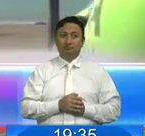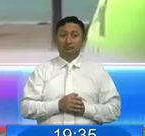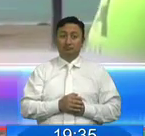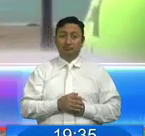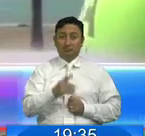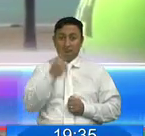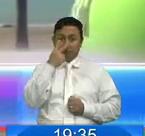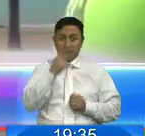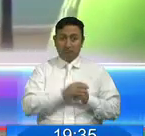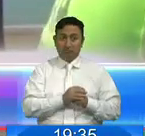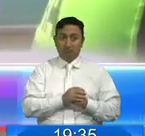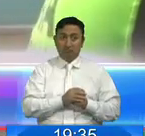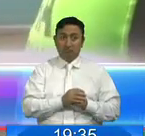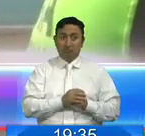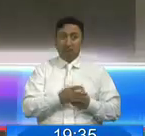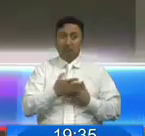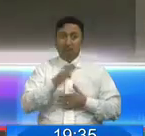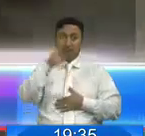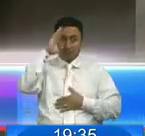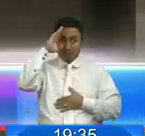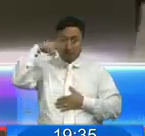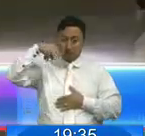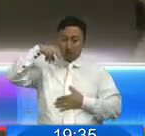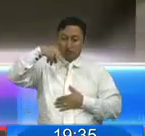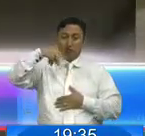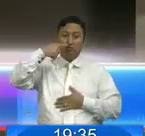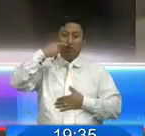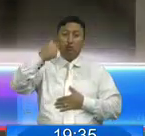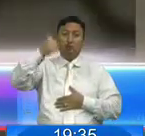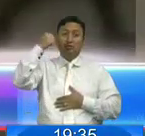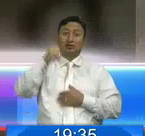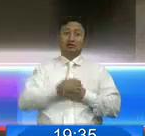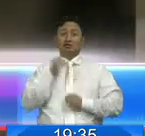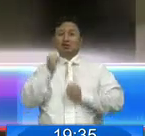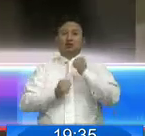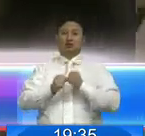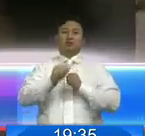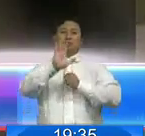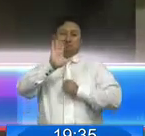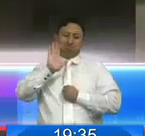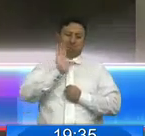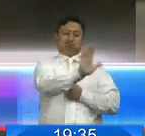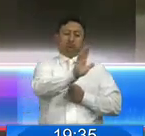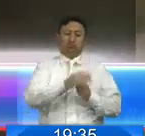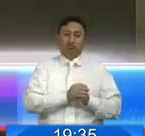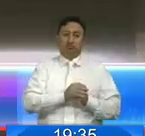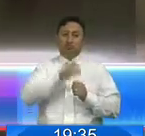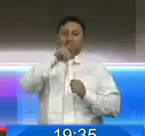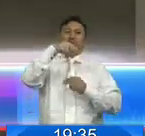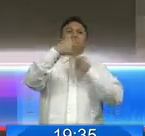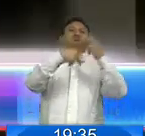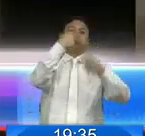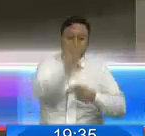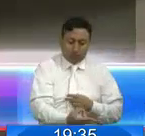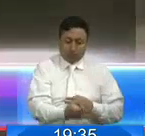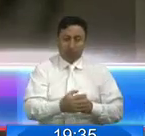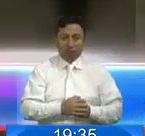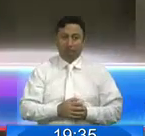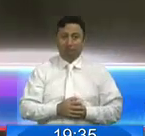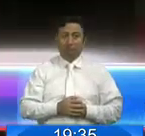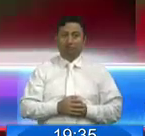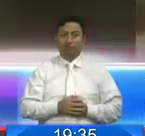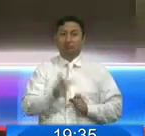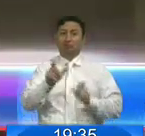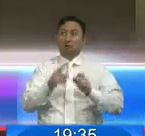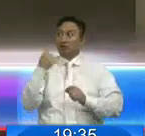Claramente se observa cómo mientras el gendarme camina, el hombre le proporciona una patada en la espalda, provocando que el uniformado caiga ante la